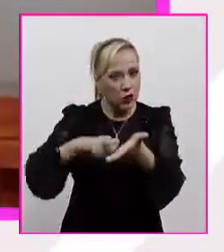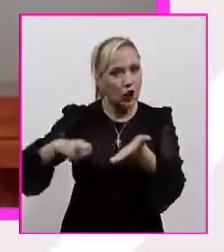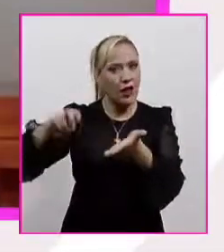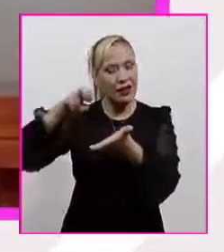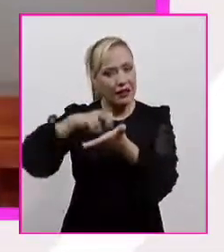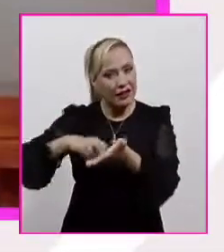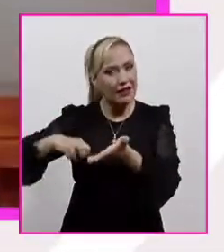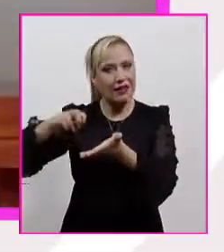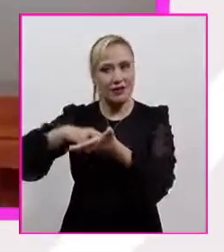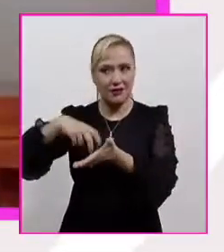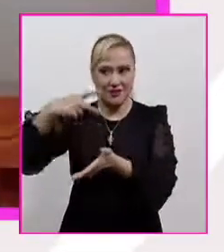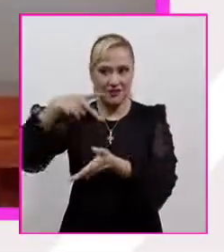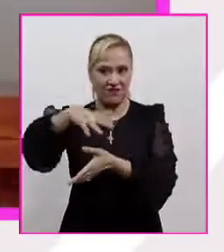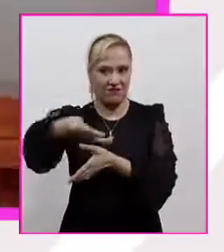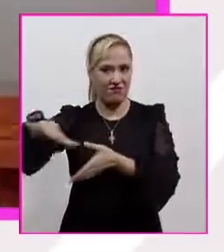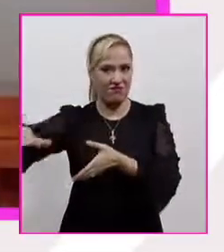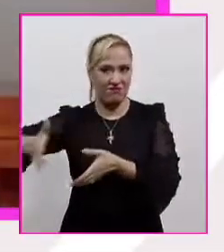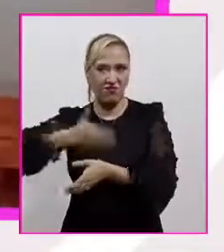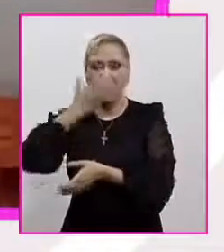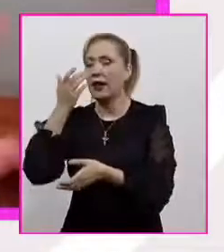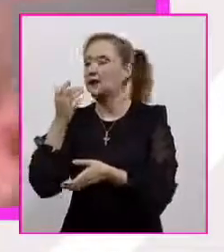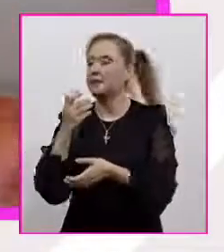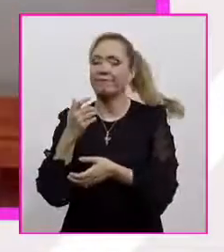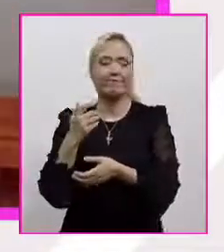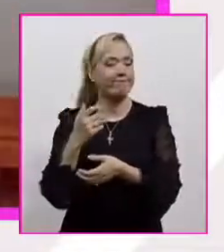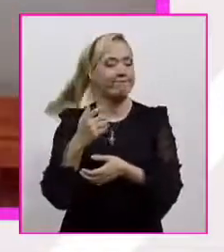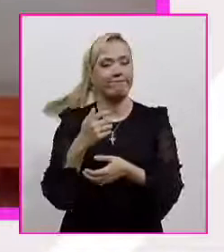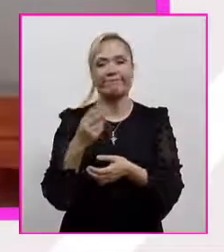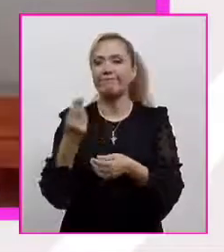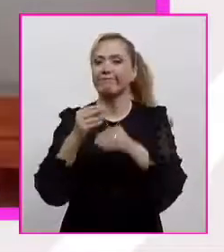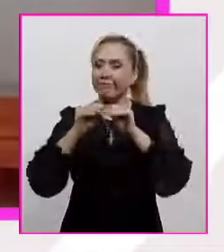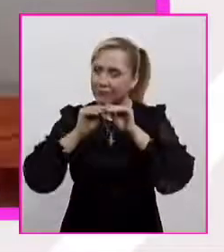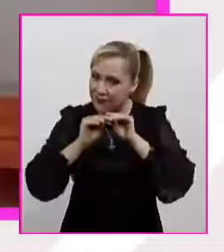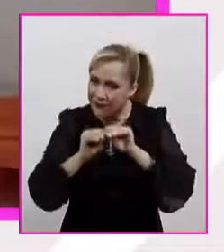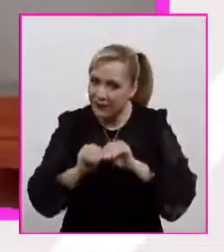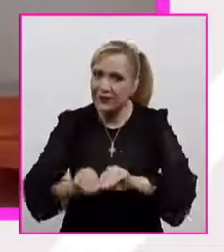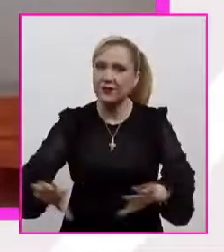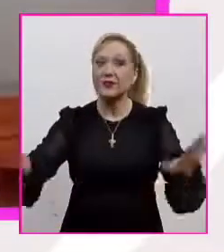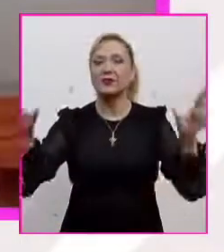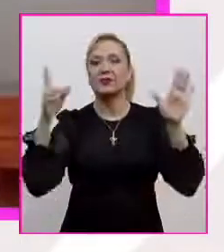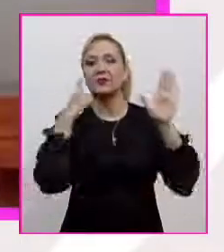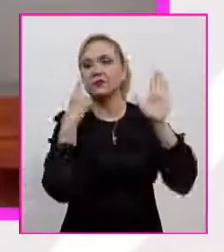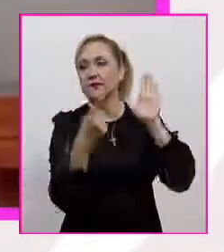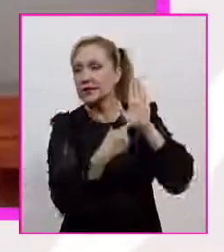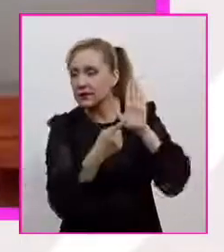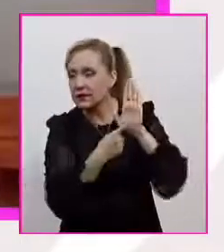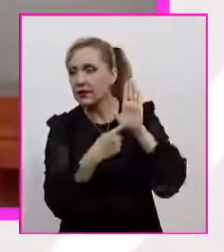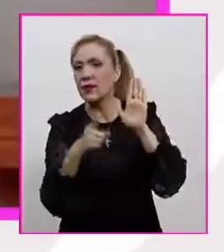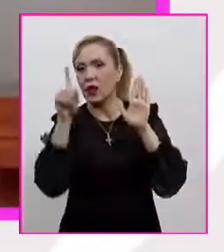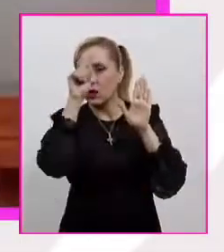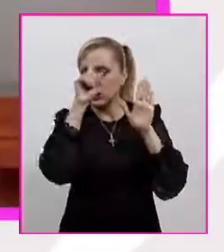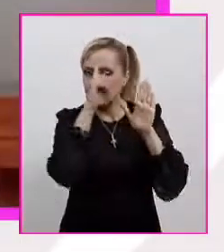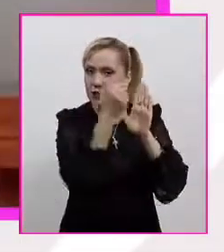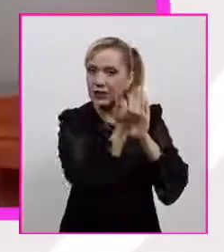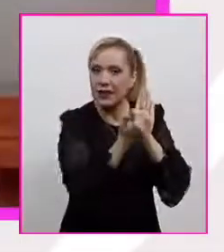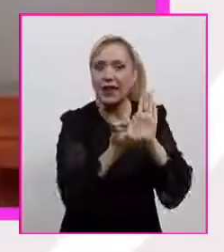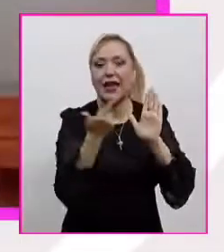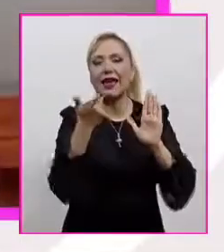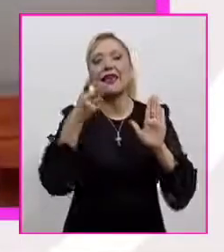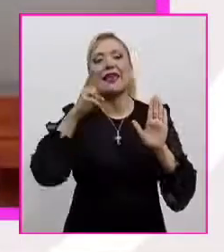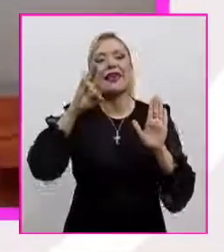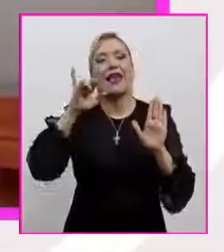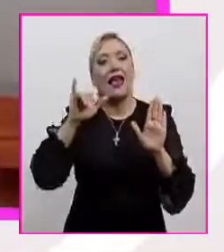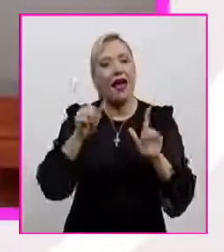tipo de comportamientos era que se diera una amplia difusión de esa queja, de esa guía, e